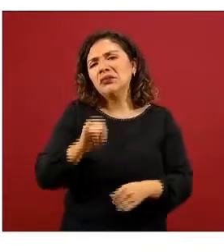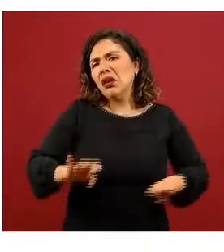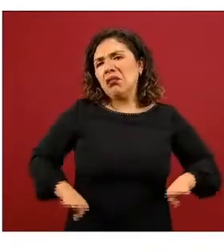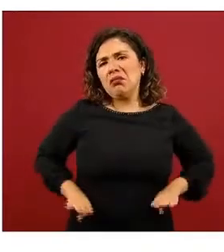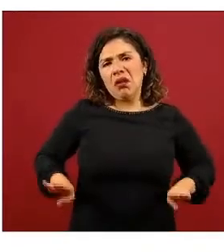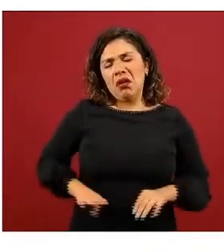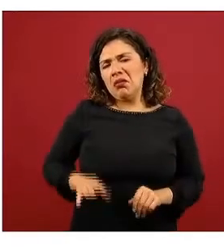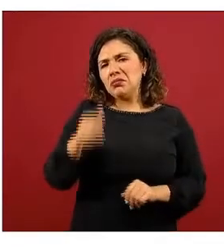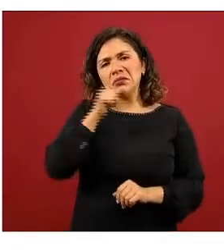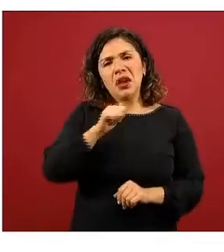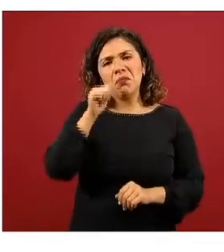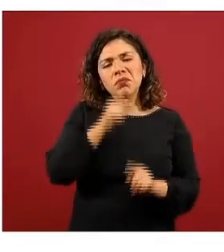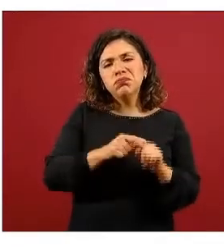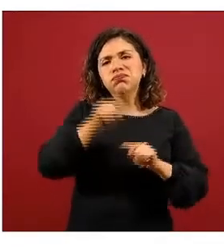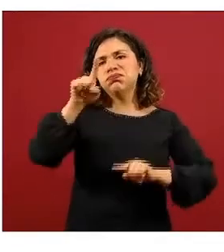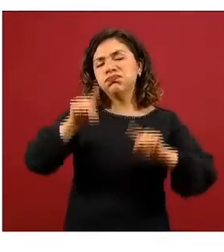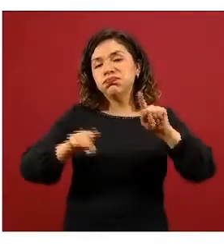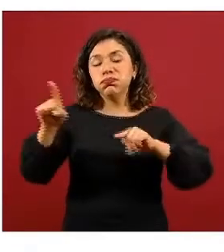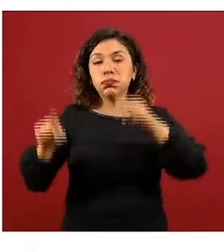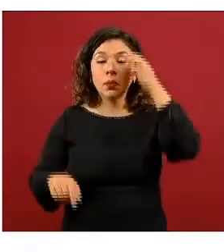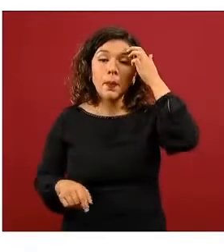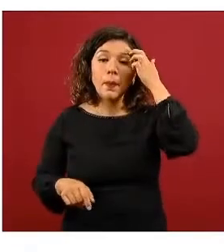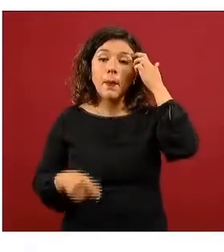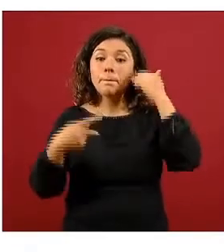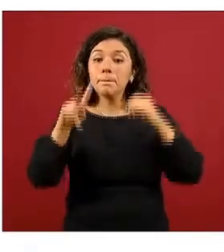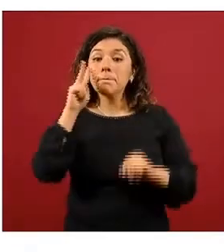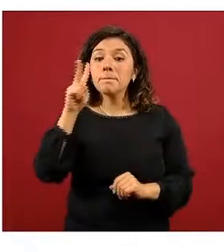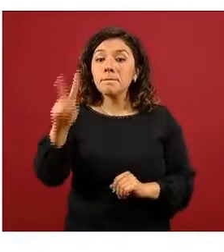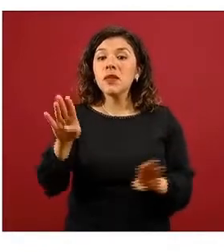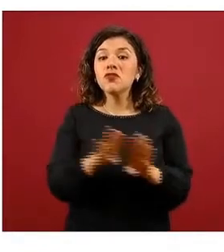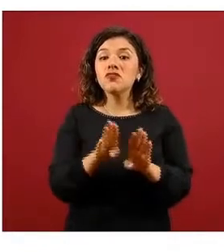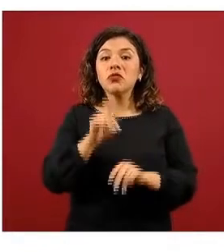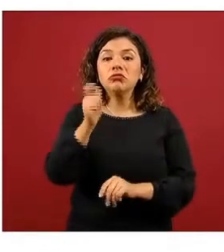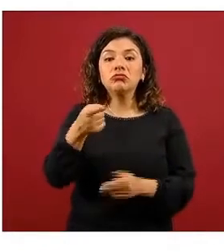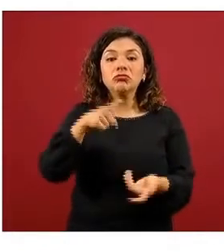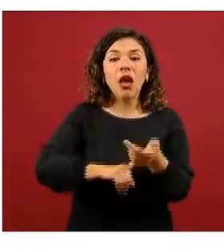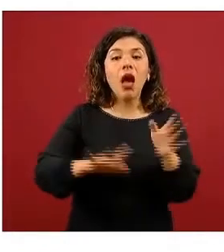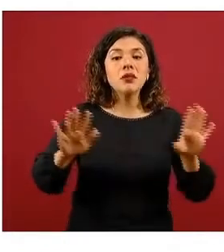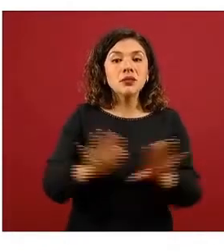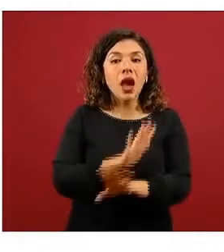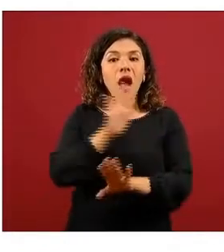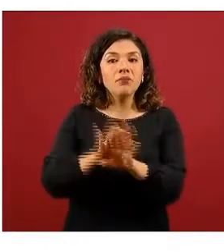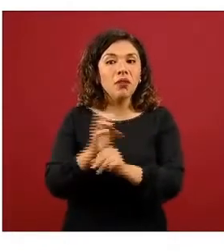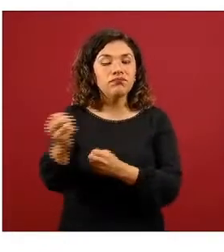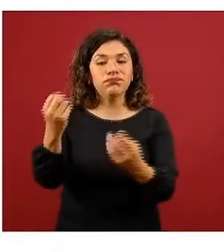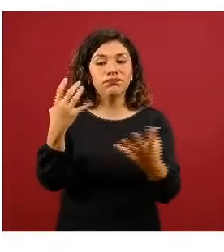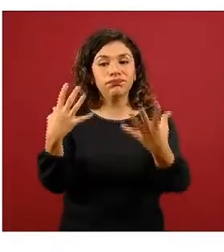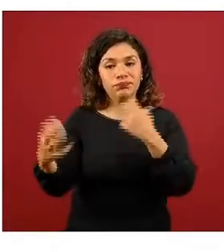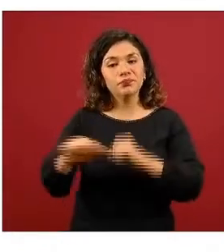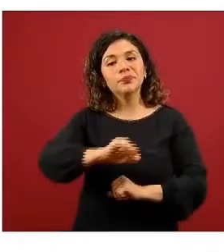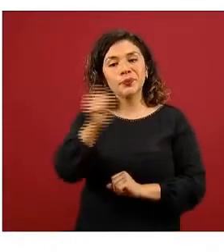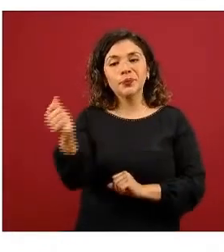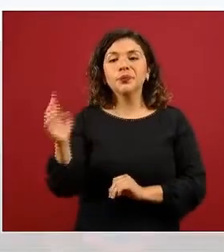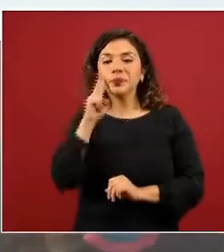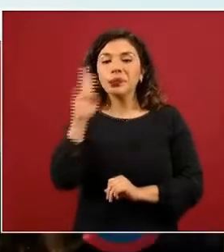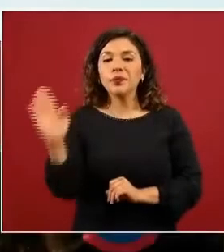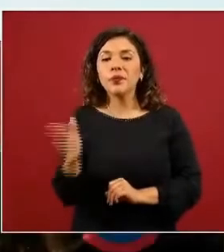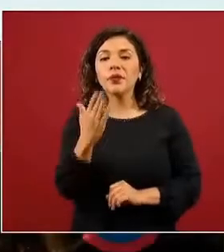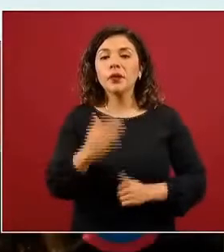luego otra vez a la progresión. Pero vean ustedes cómo cambia de manera muy dinámica. Vamos a ver la